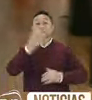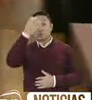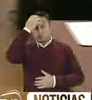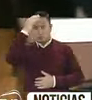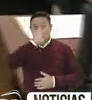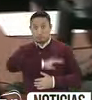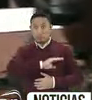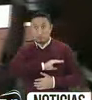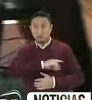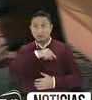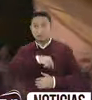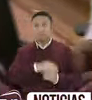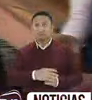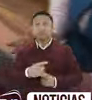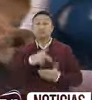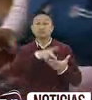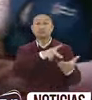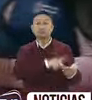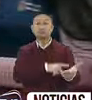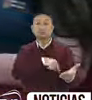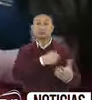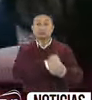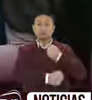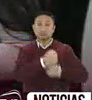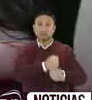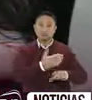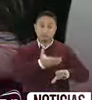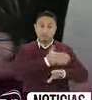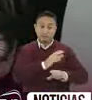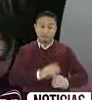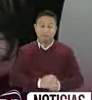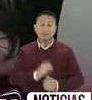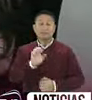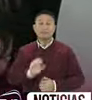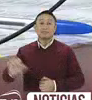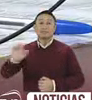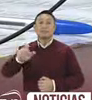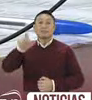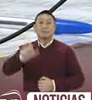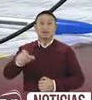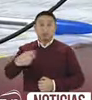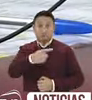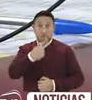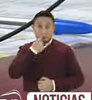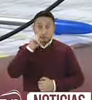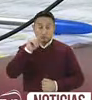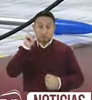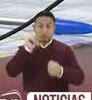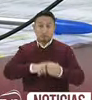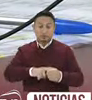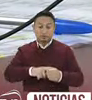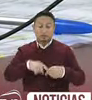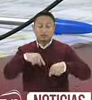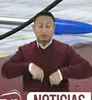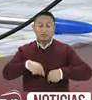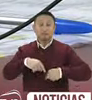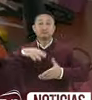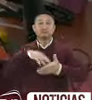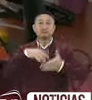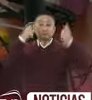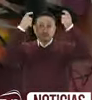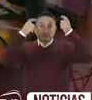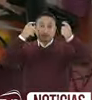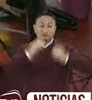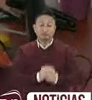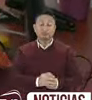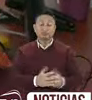del municipio lleva adelante este proyecto desde hace varios años, y por este mes de enero los ciudadanos interesados podrán inscribirse para culminar sus estudios